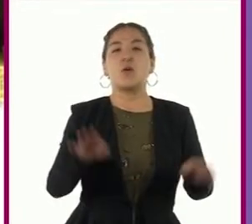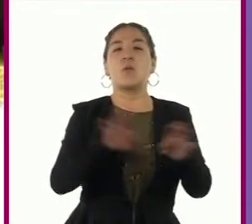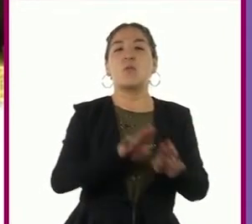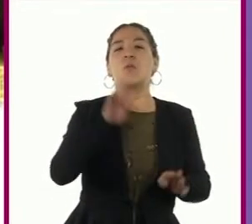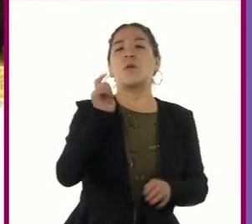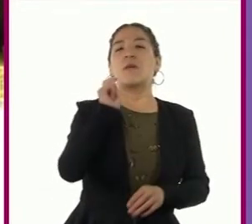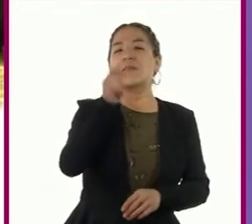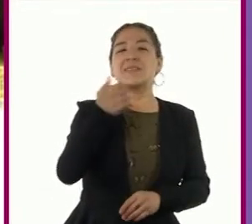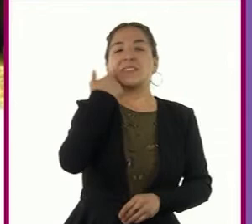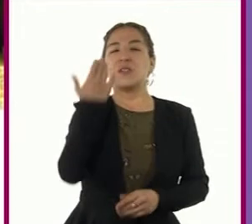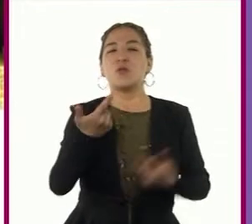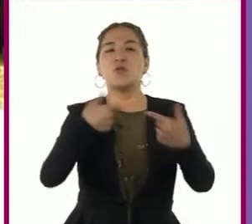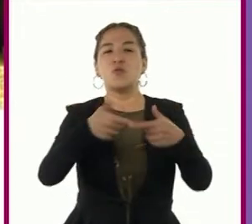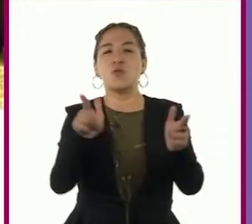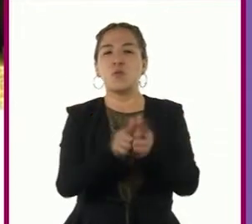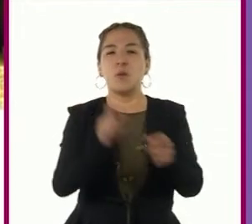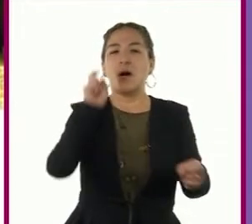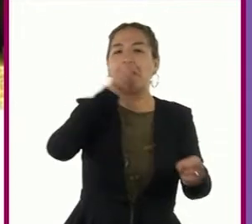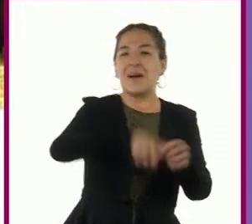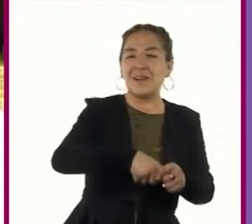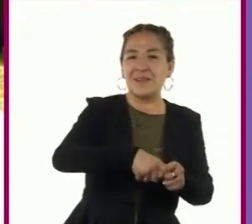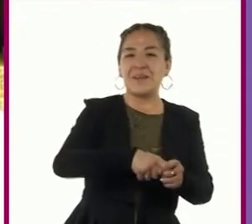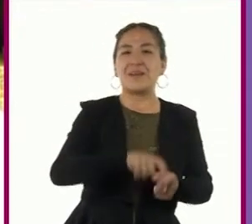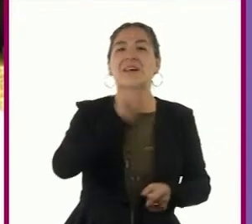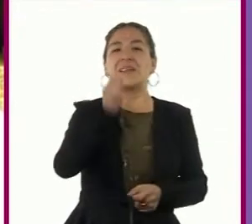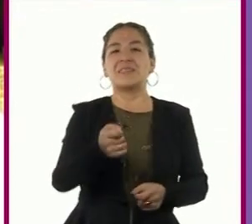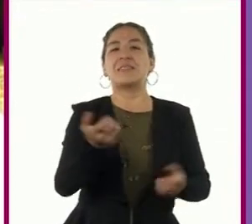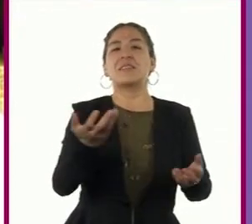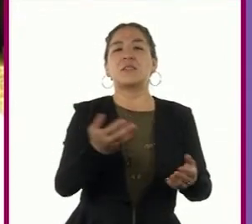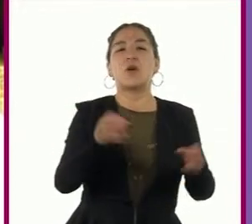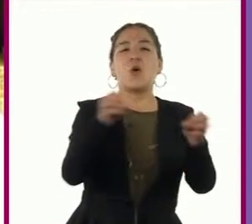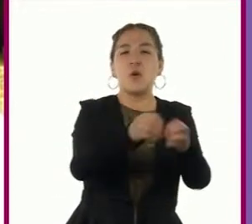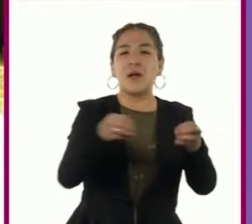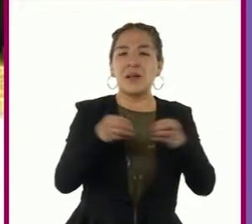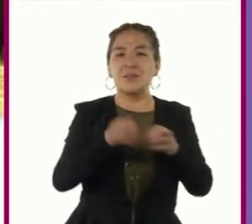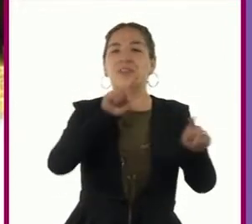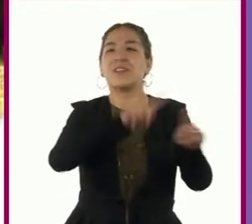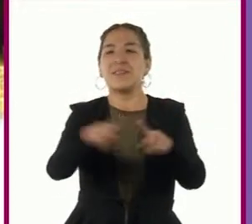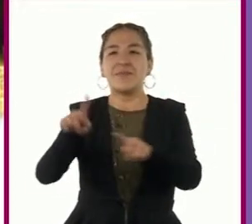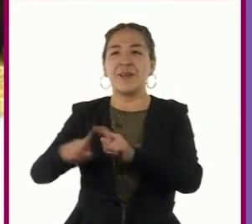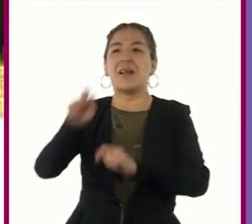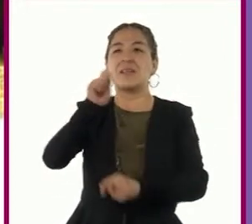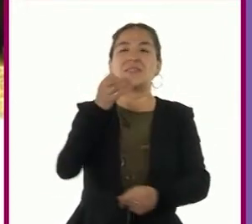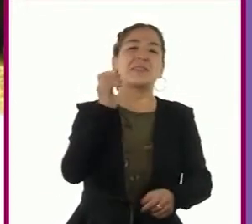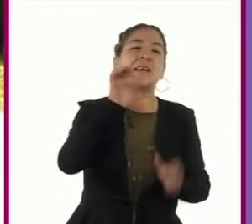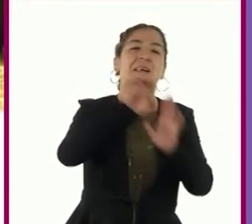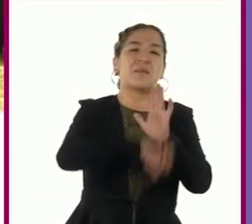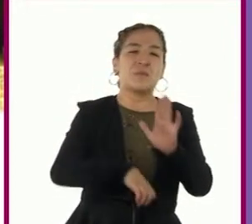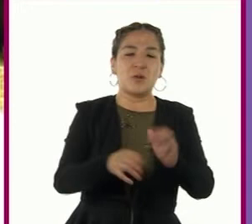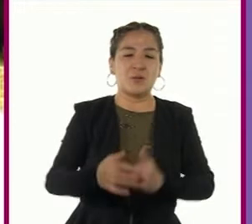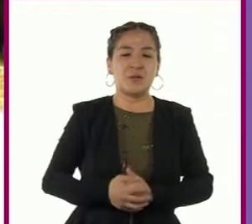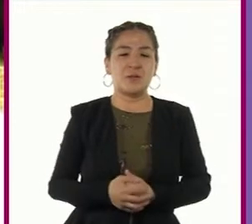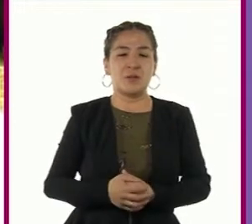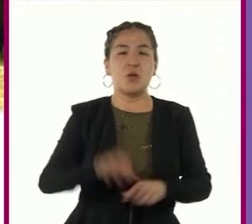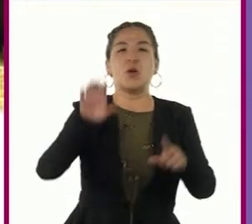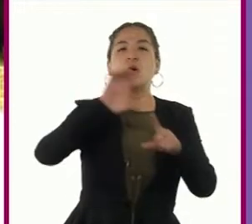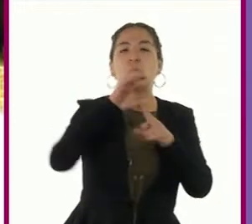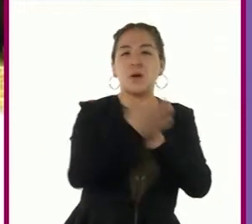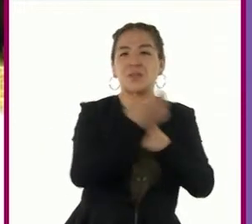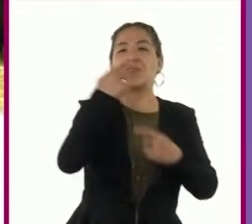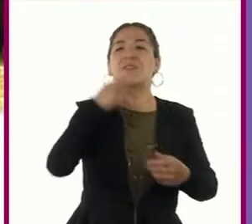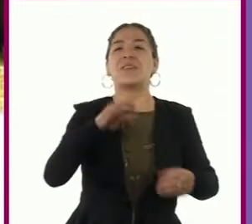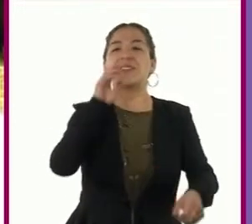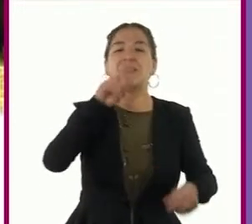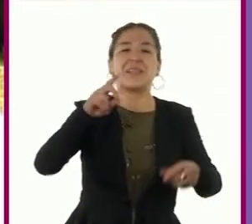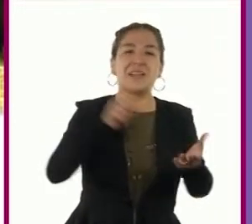a ningún grupo diverso o alguna organización diversa como pudiera ser la de Comisión de Derechos Humanos